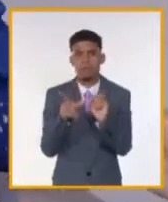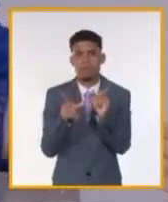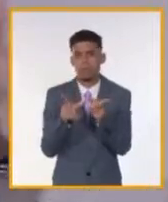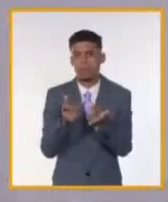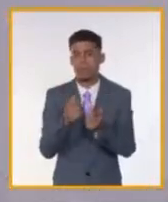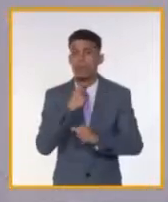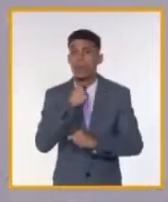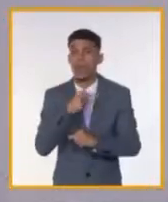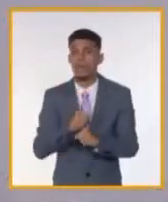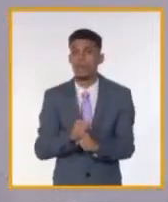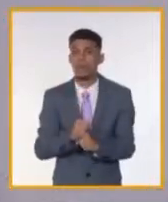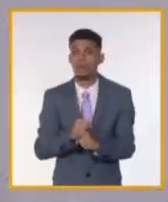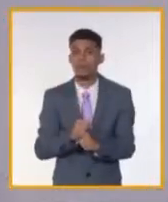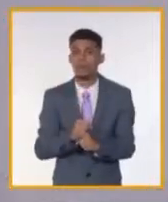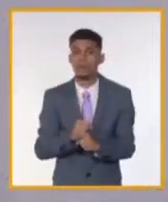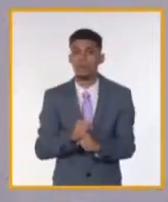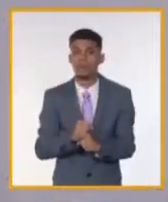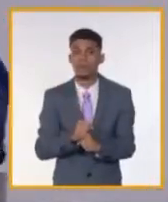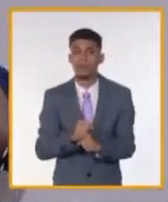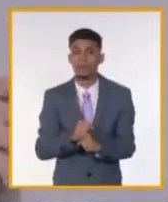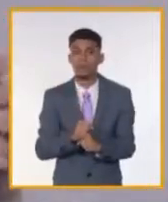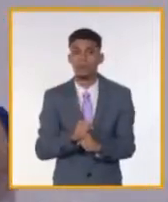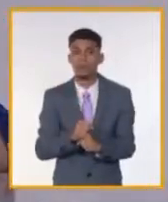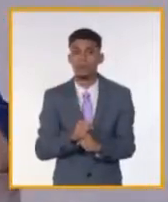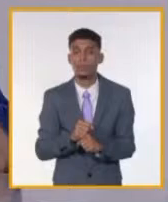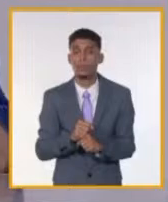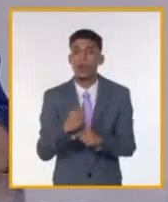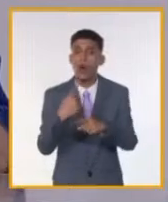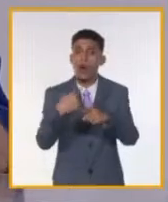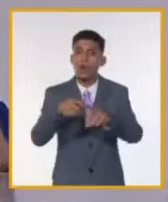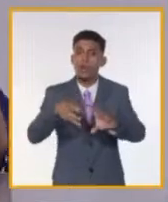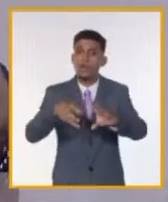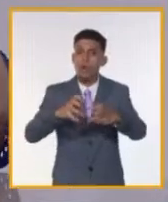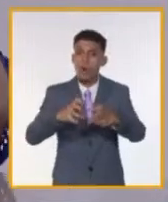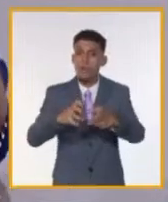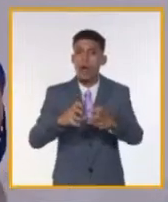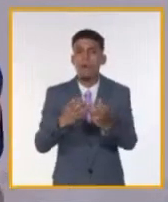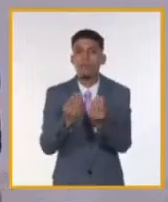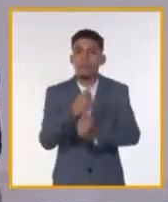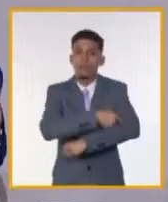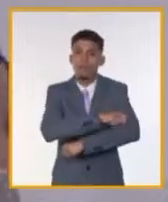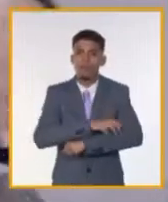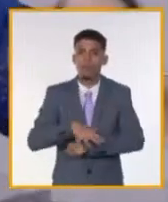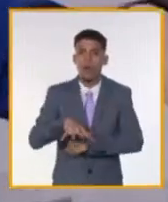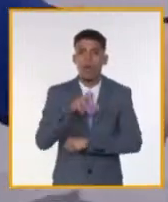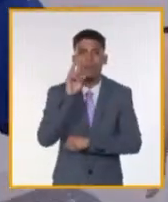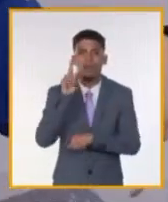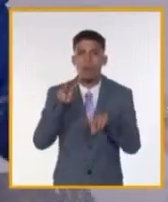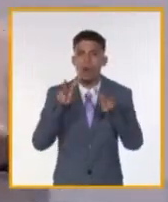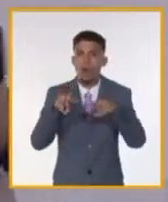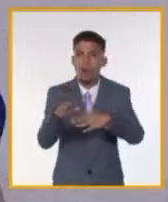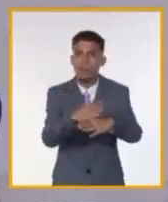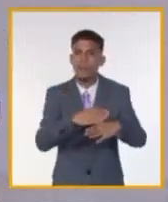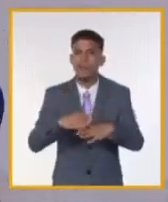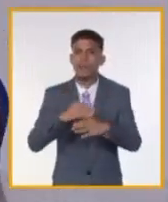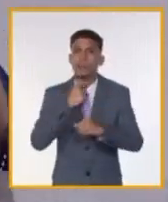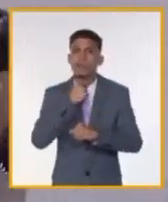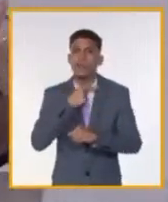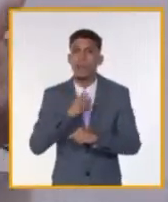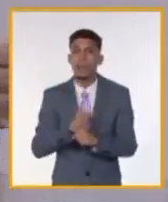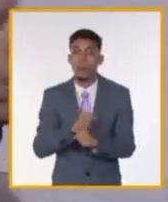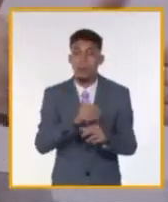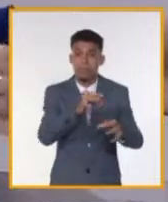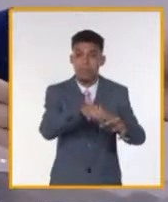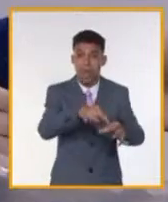cama de gato, que es hecha a partir de la zeolita, muchas personas la buscan. La agromena para los cultivos que, por